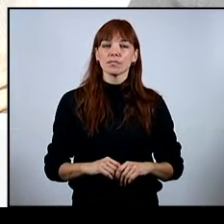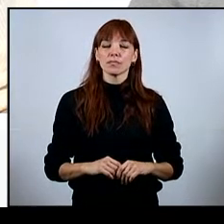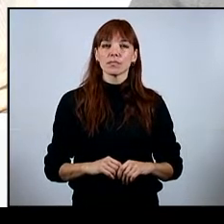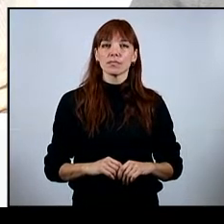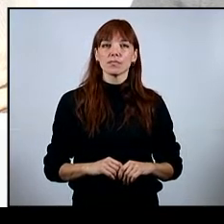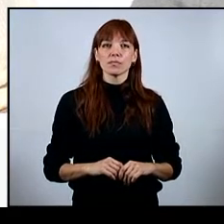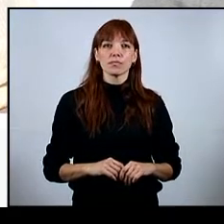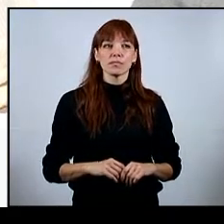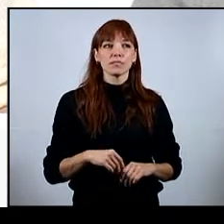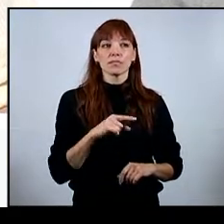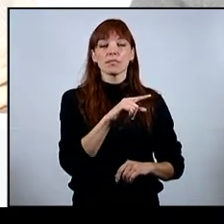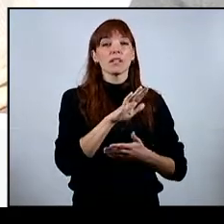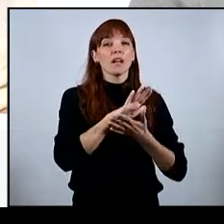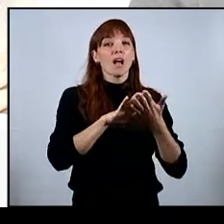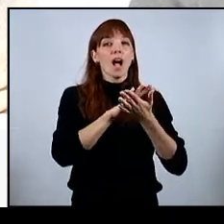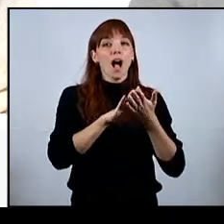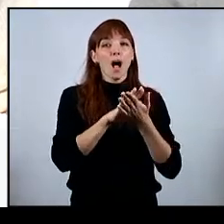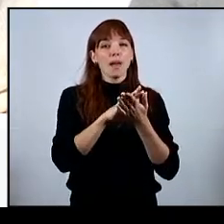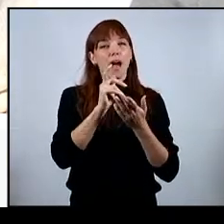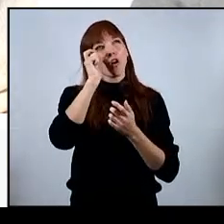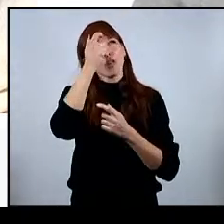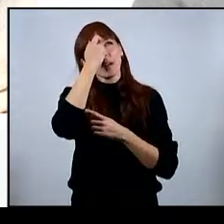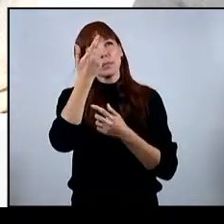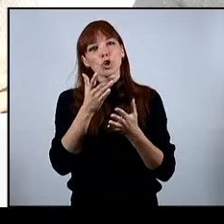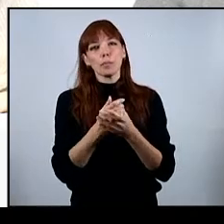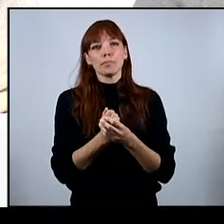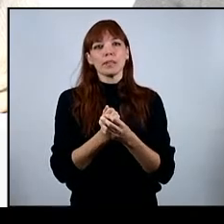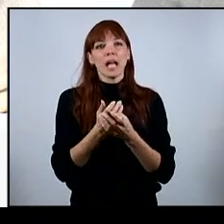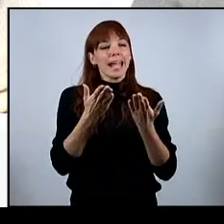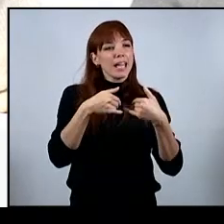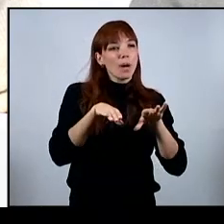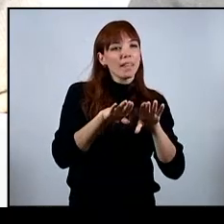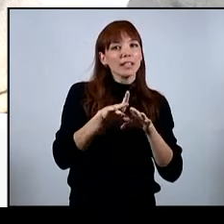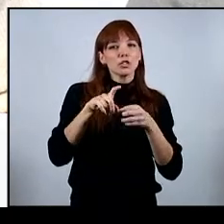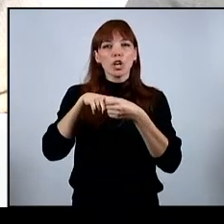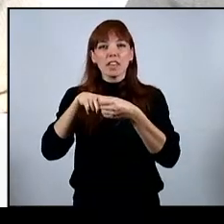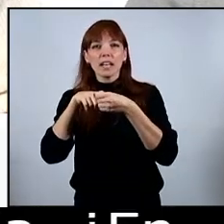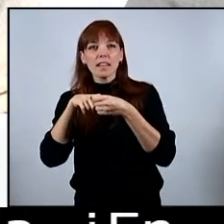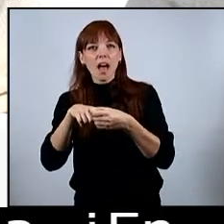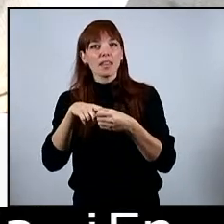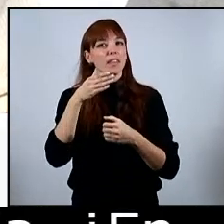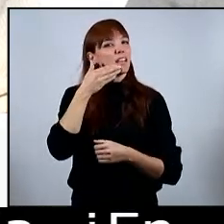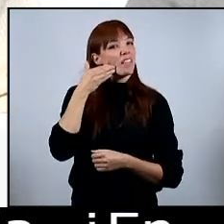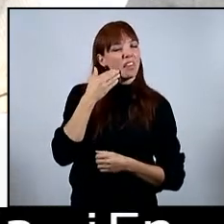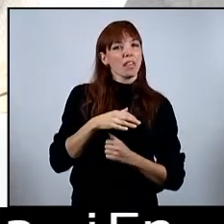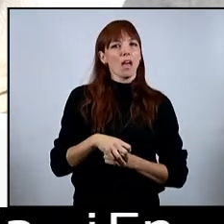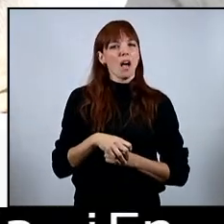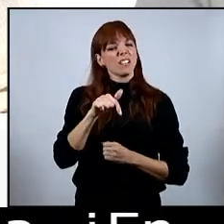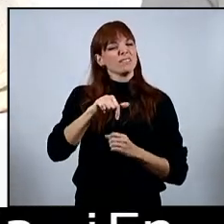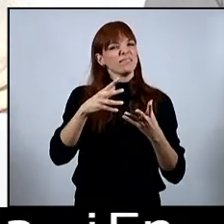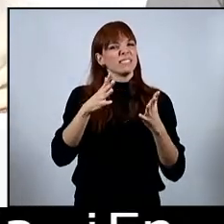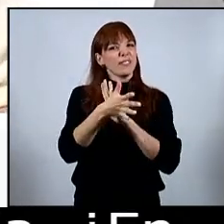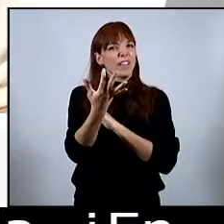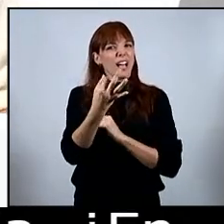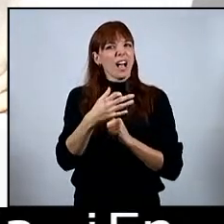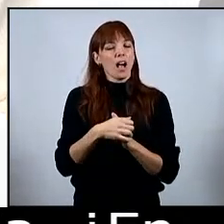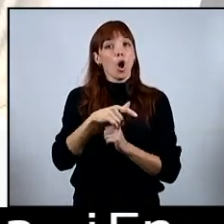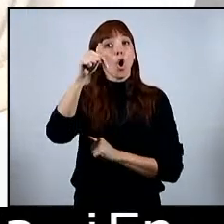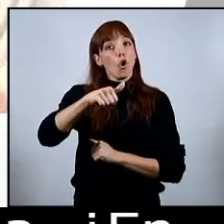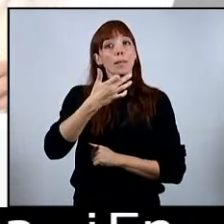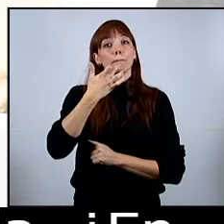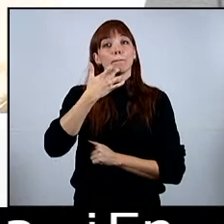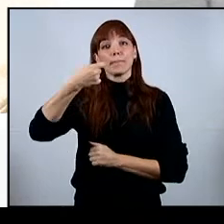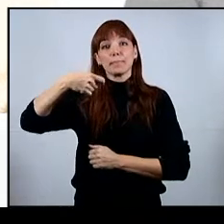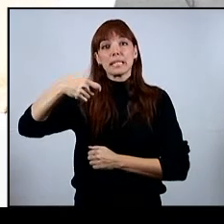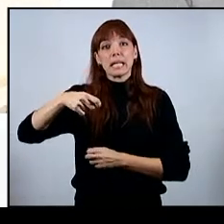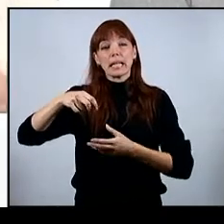Ha hablado usted de igualdad, solidaridad y decencia. ¿En qué se traduce exactamente eso? Hoy, por ejemplo, el presidente de Asturias